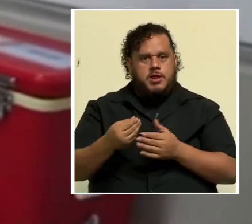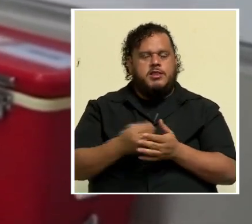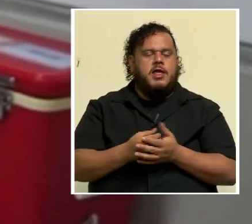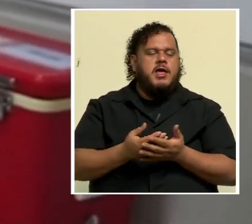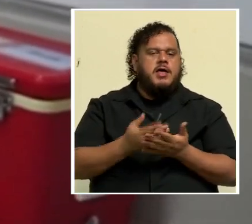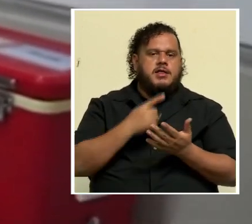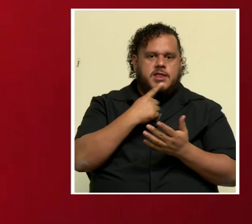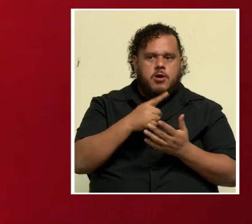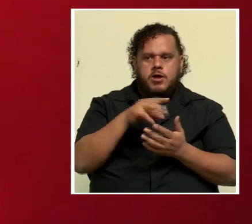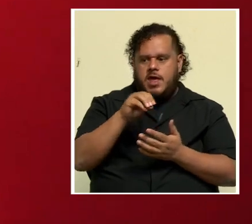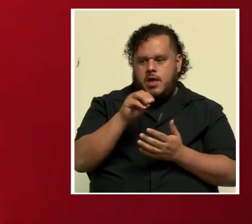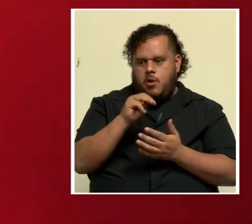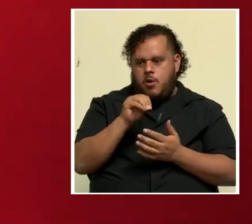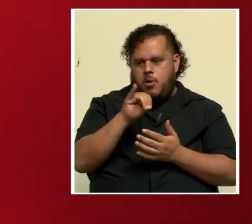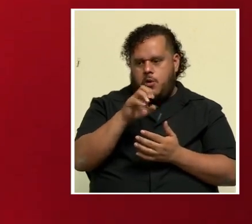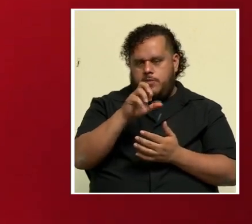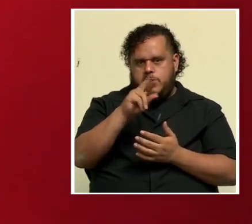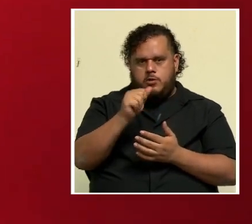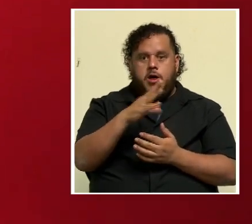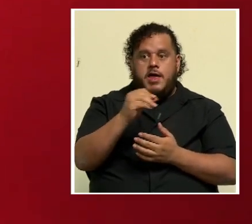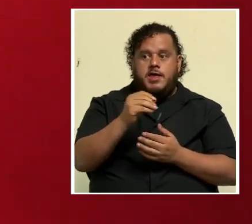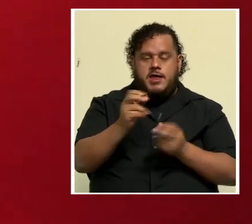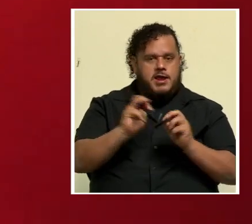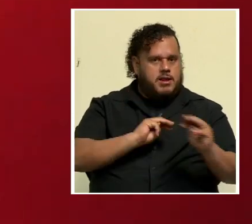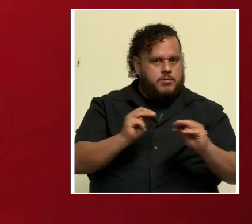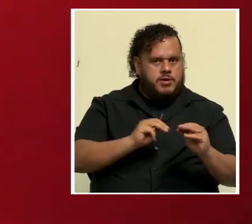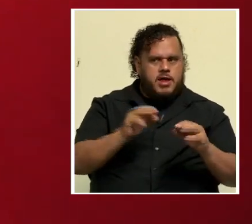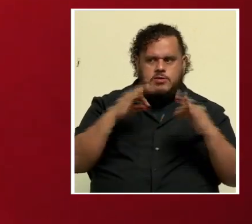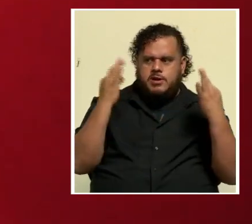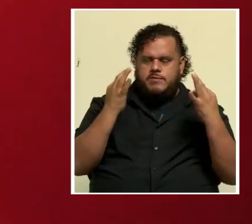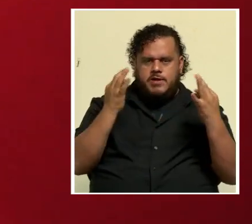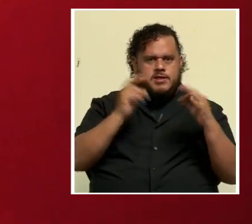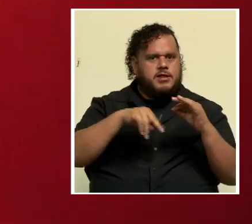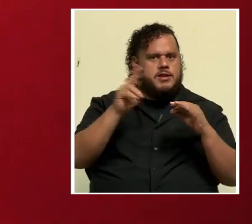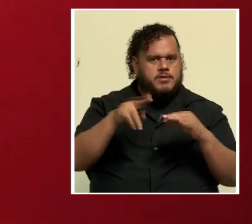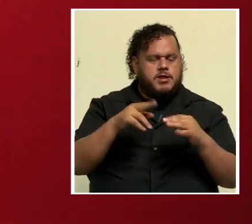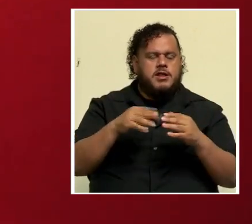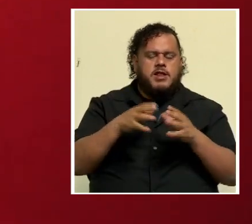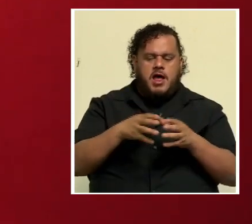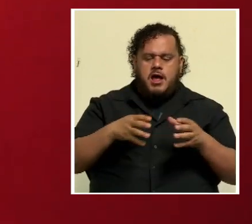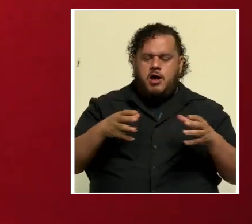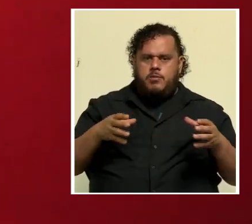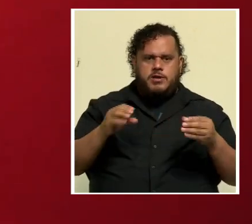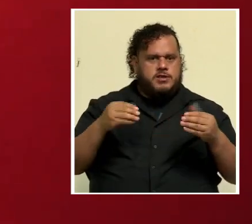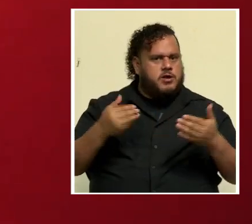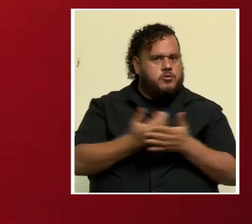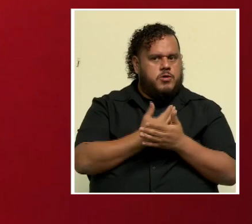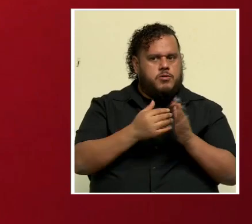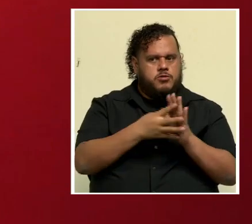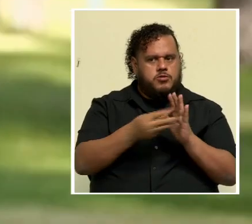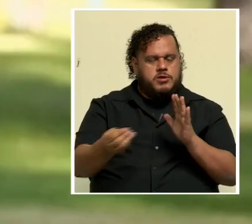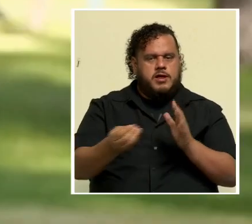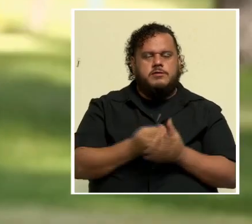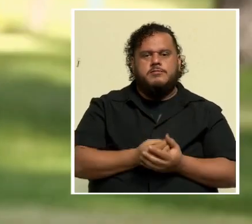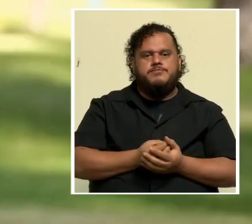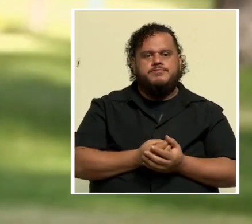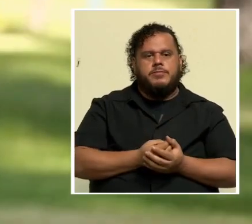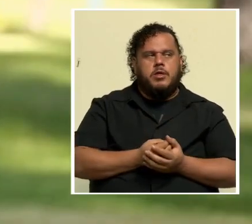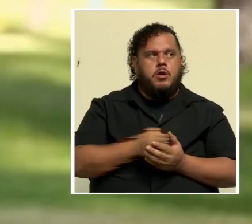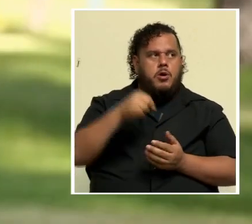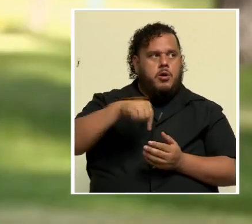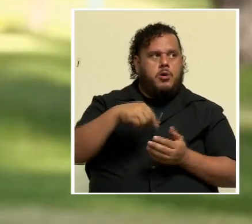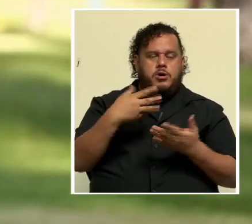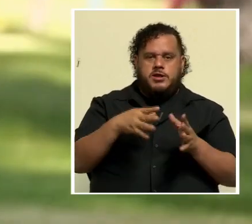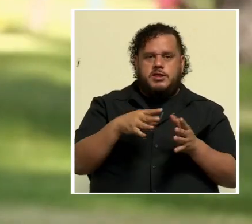Omicron y la alta movilidad durante las fiestas navideñas auguran un aumento considerable de nuevos casos. Hoy día estamos en torno